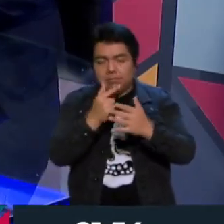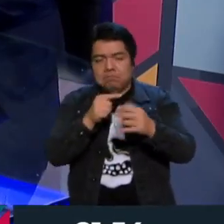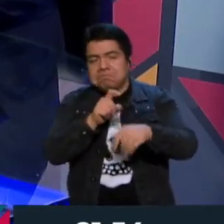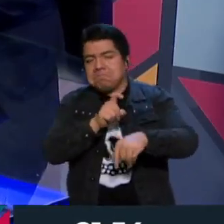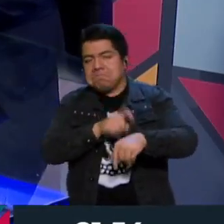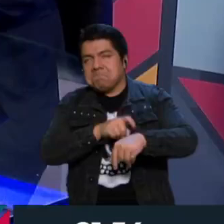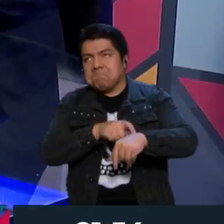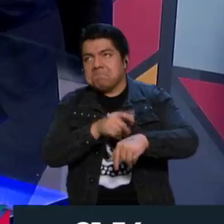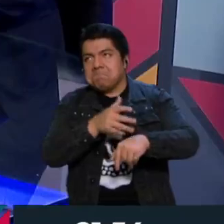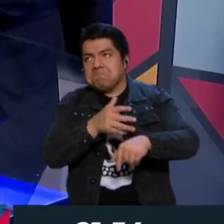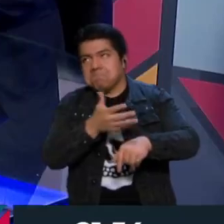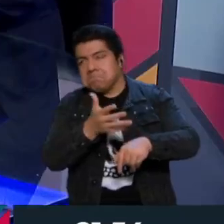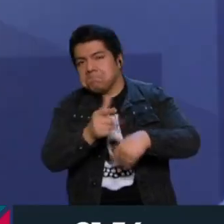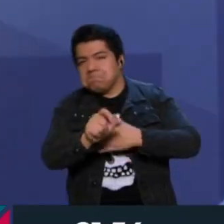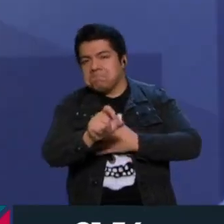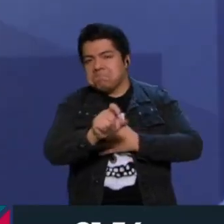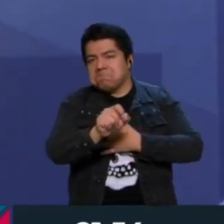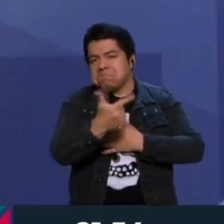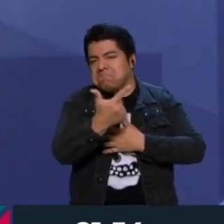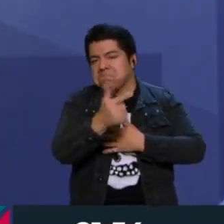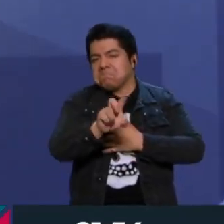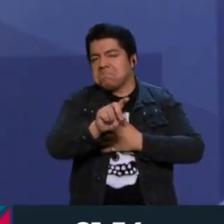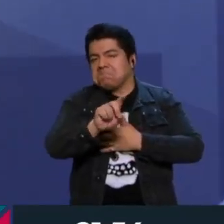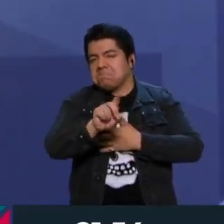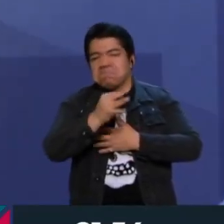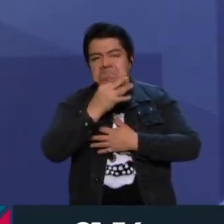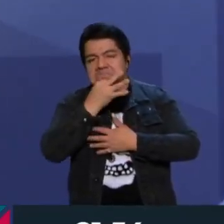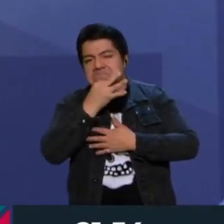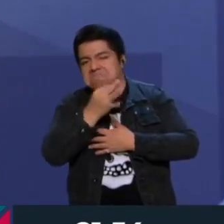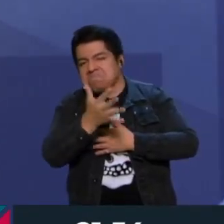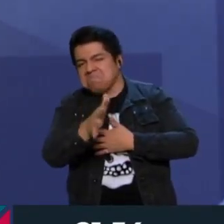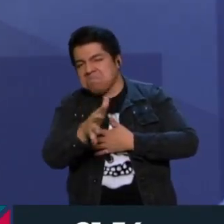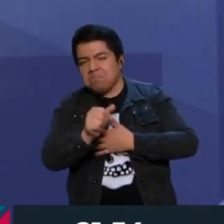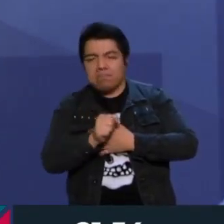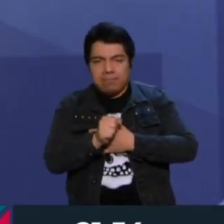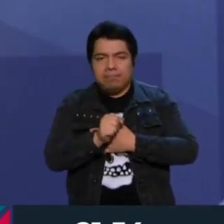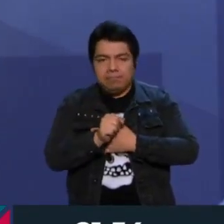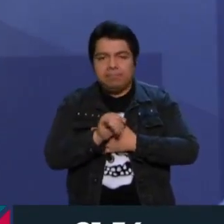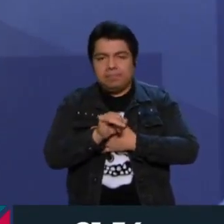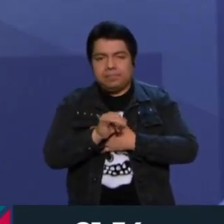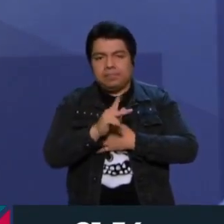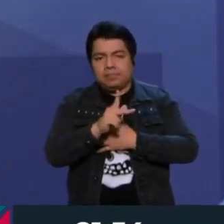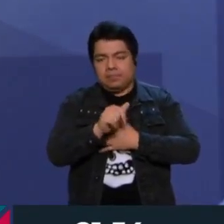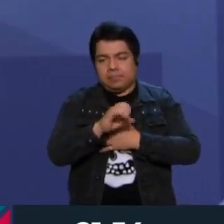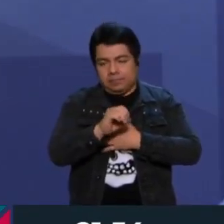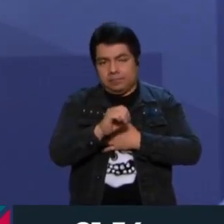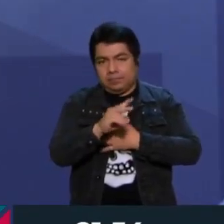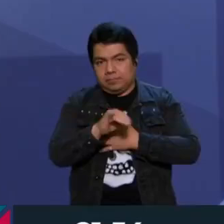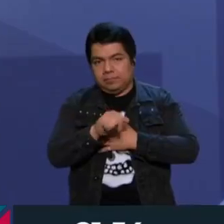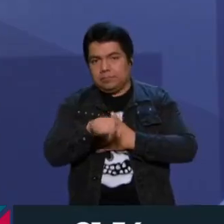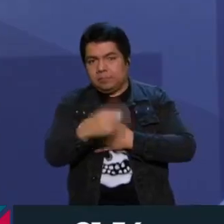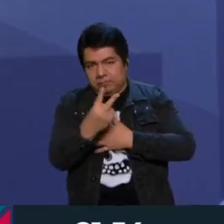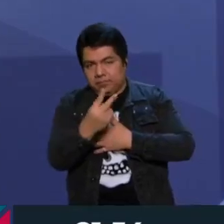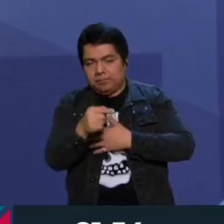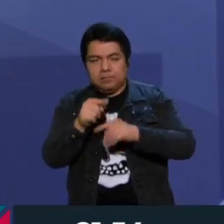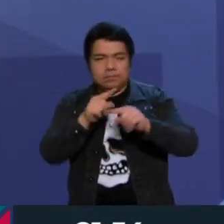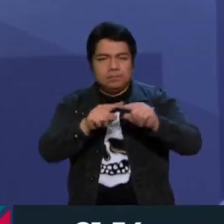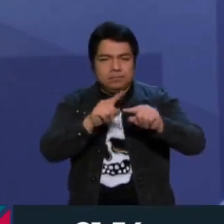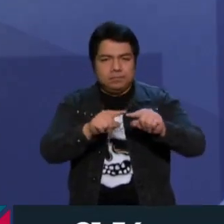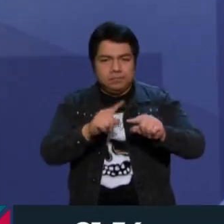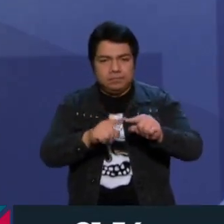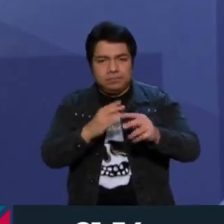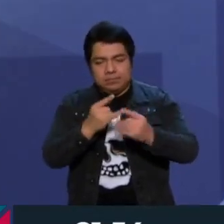¿qué te gusta? Unos 27, 30 minutos, en donde está Paco Ignacio Taibo II hablando de diferentes momentos